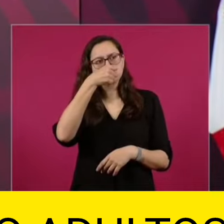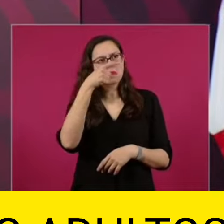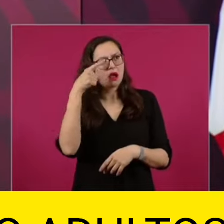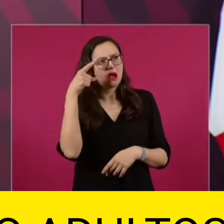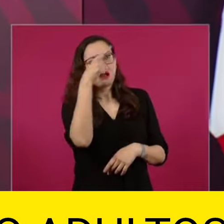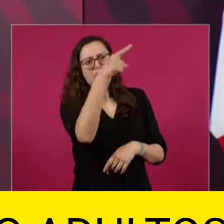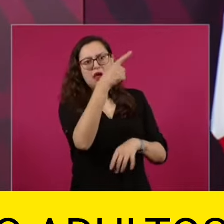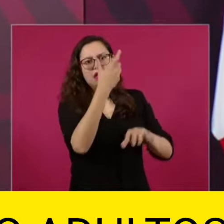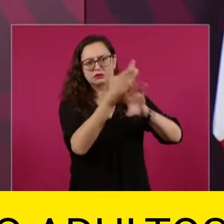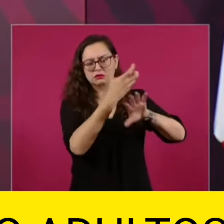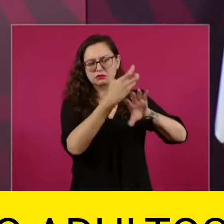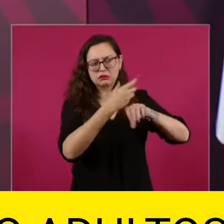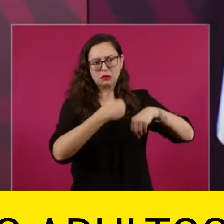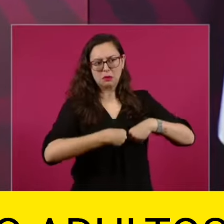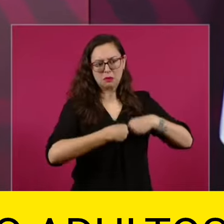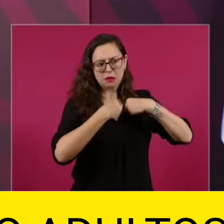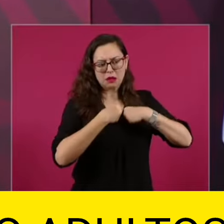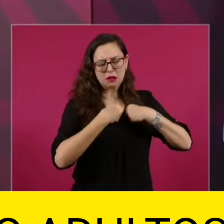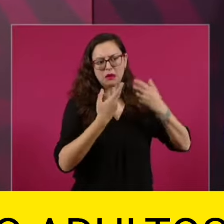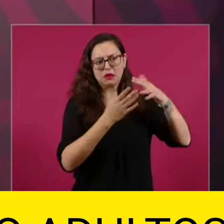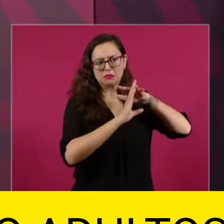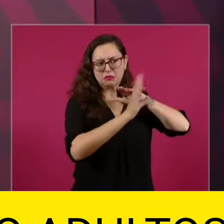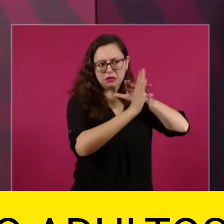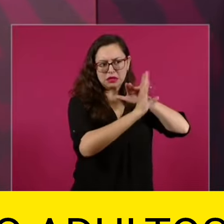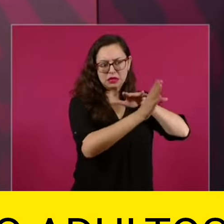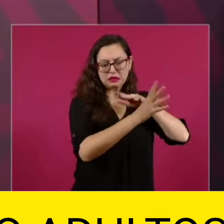en el extranjero.